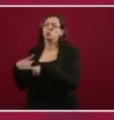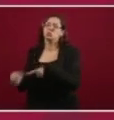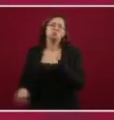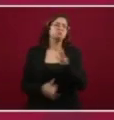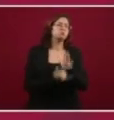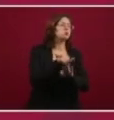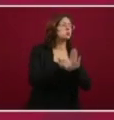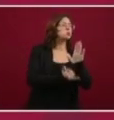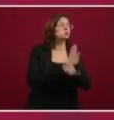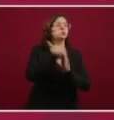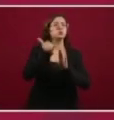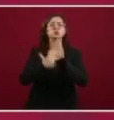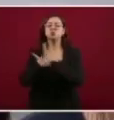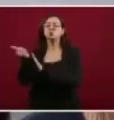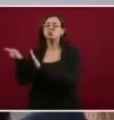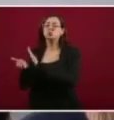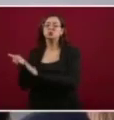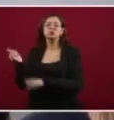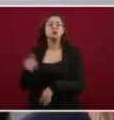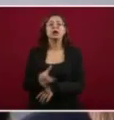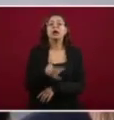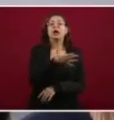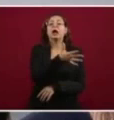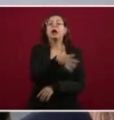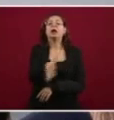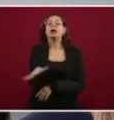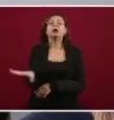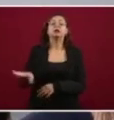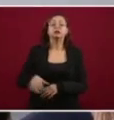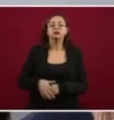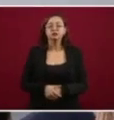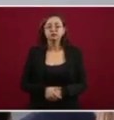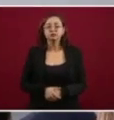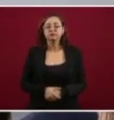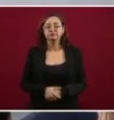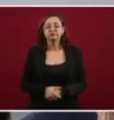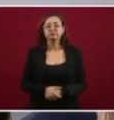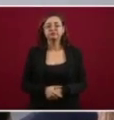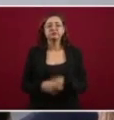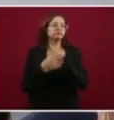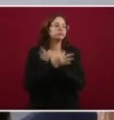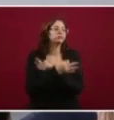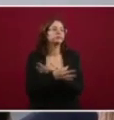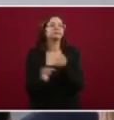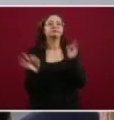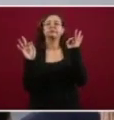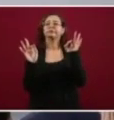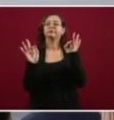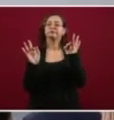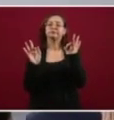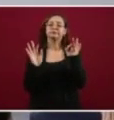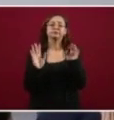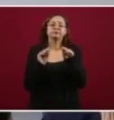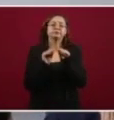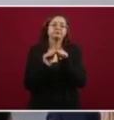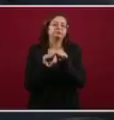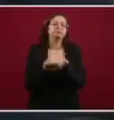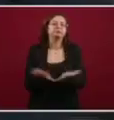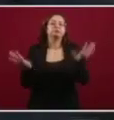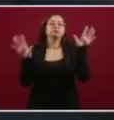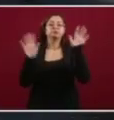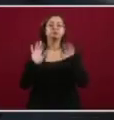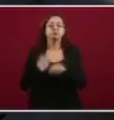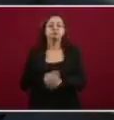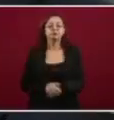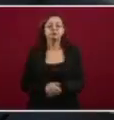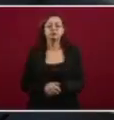infraestructura, así en lo general, solo por salirle al paso y para que